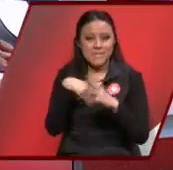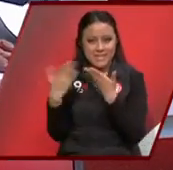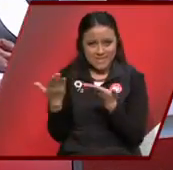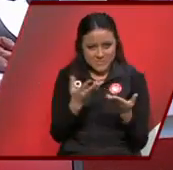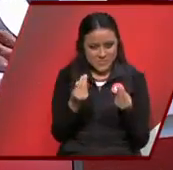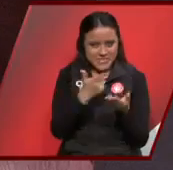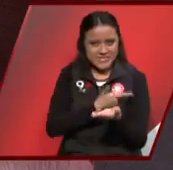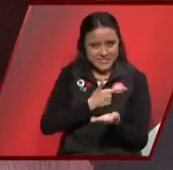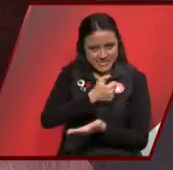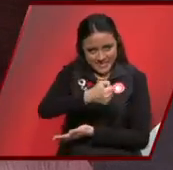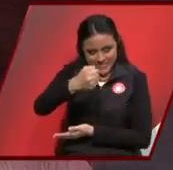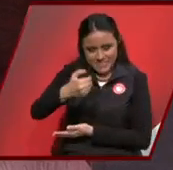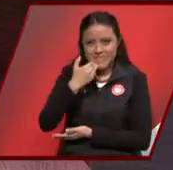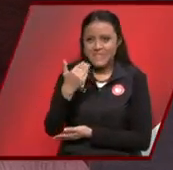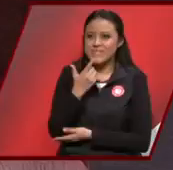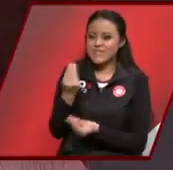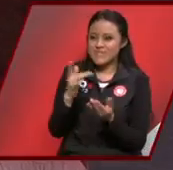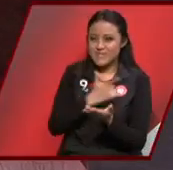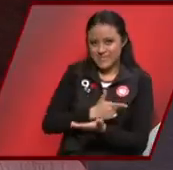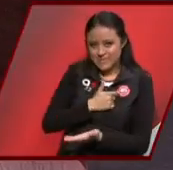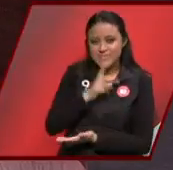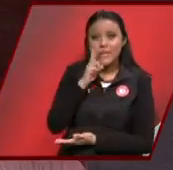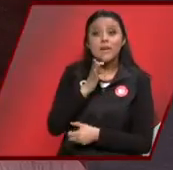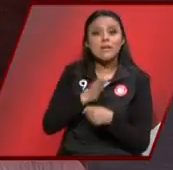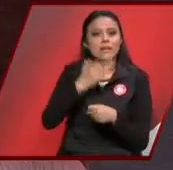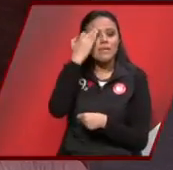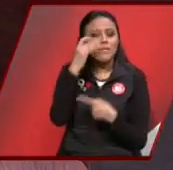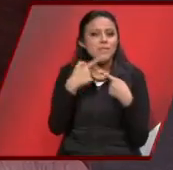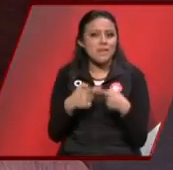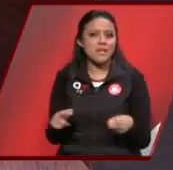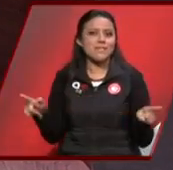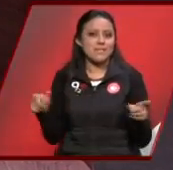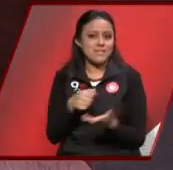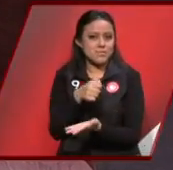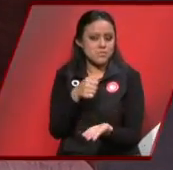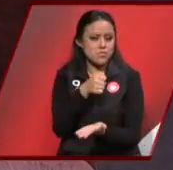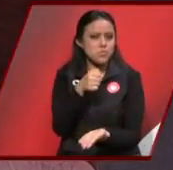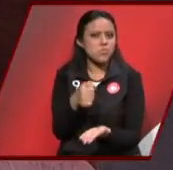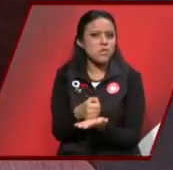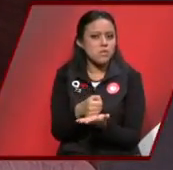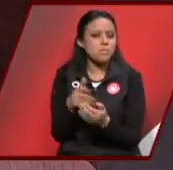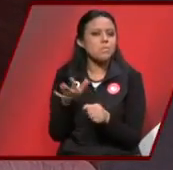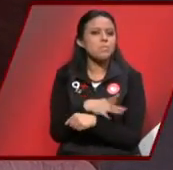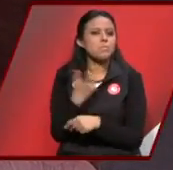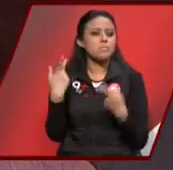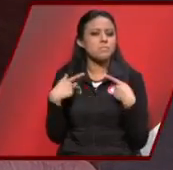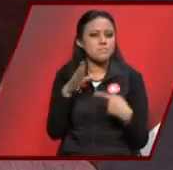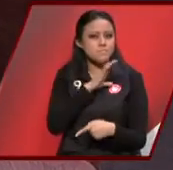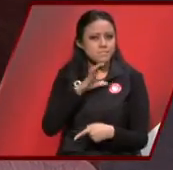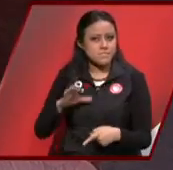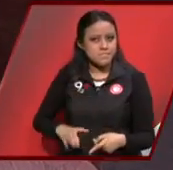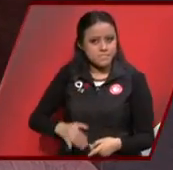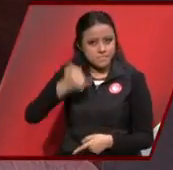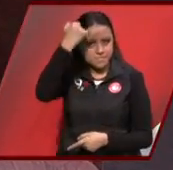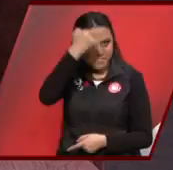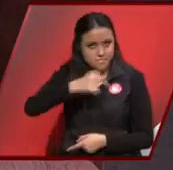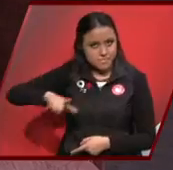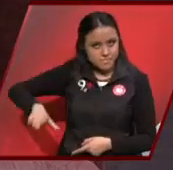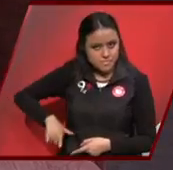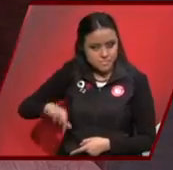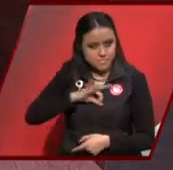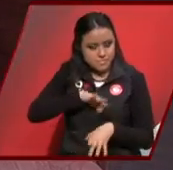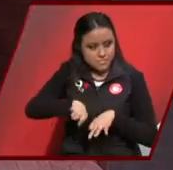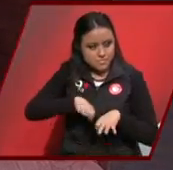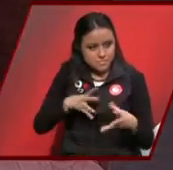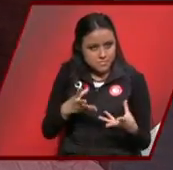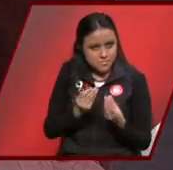candidata? Muchas gracias. Mucho saludarla. Mucho gusto, Jorge. Viene un momento distinto a la ciudad porque el candidato a jefe de gobierno trabajará